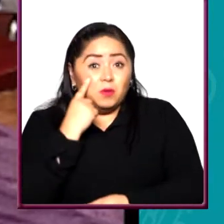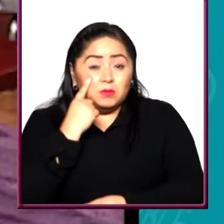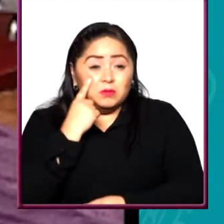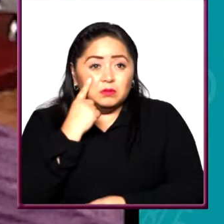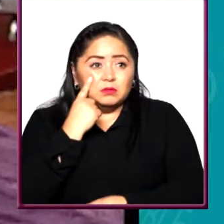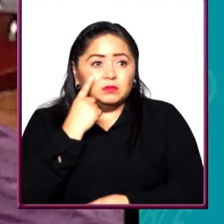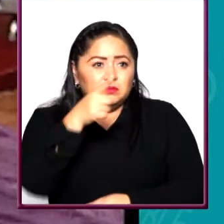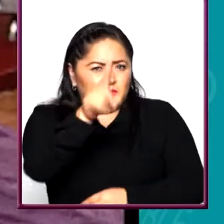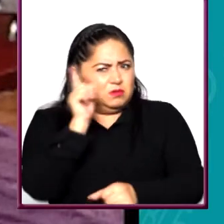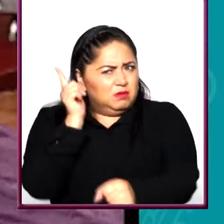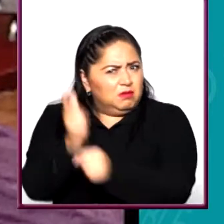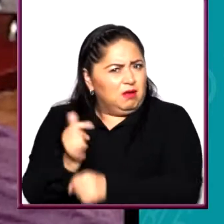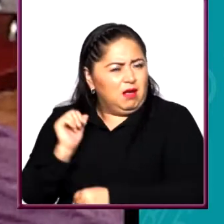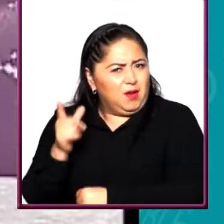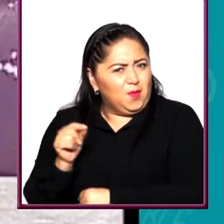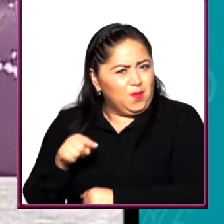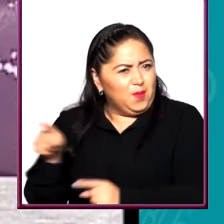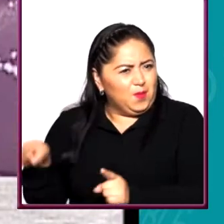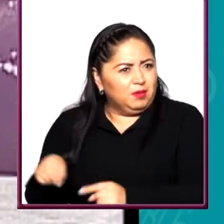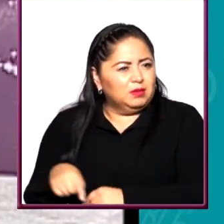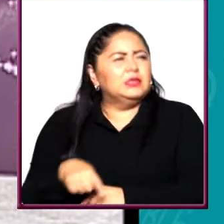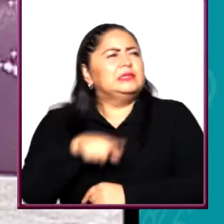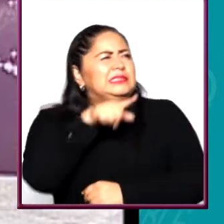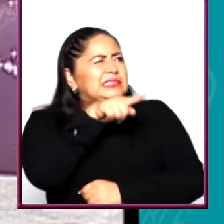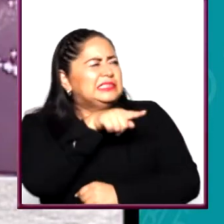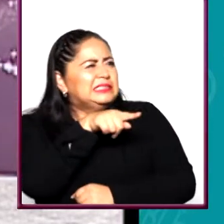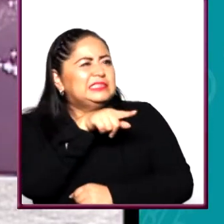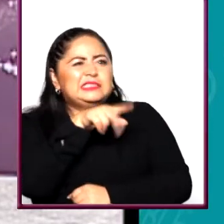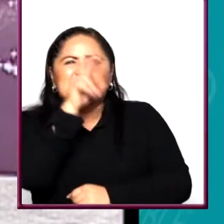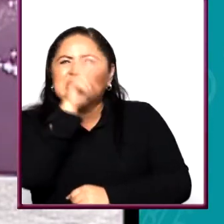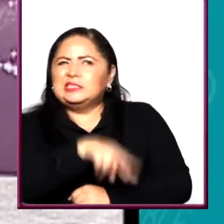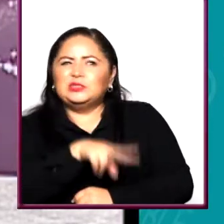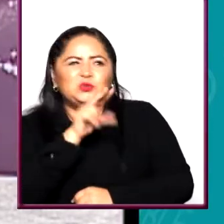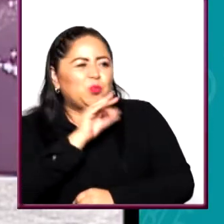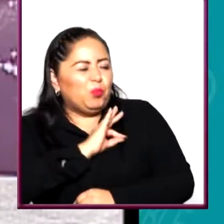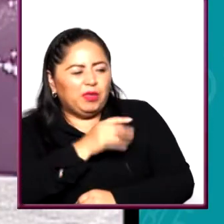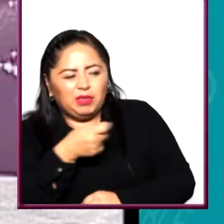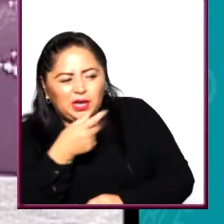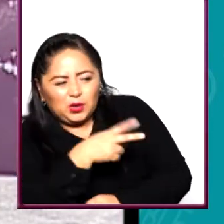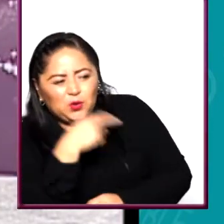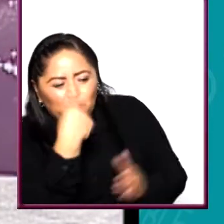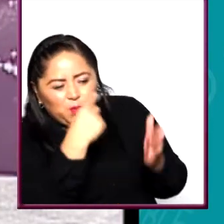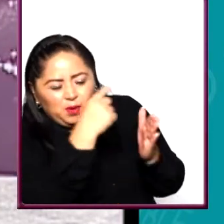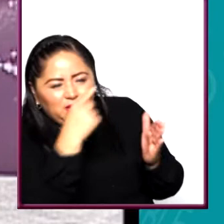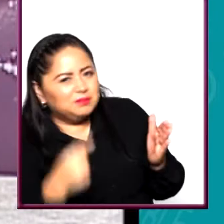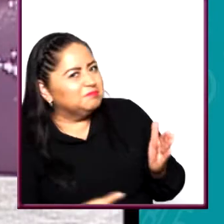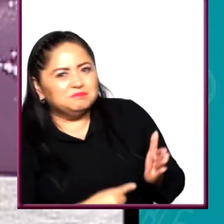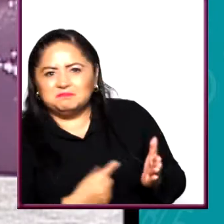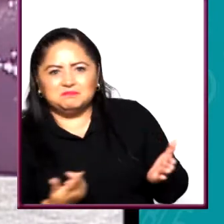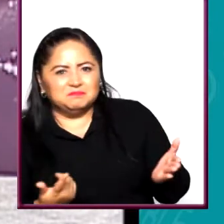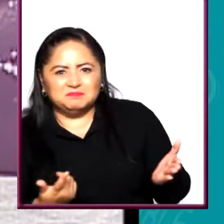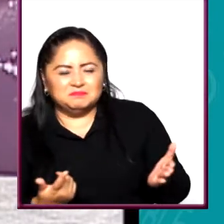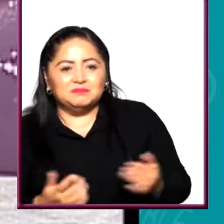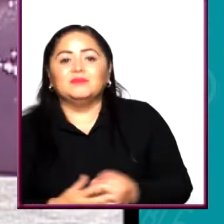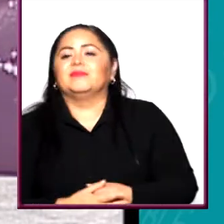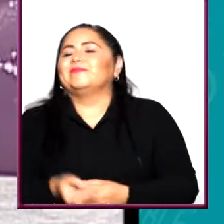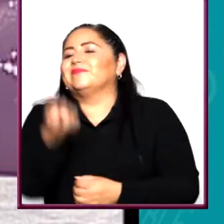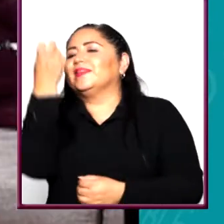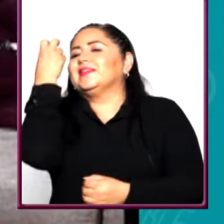Obsérvalos. ¿Notas algo? ¿Que casi nadie pudo nombrar y señalar los órganos